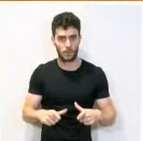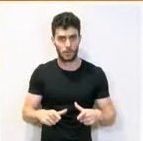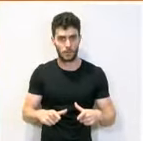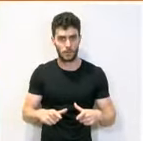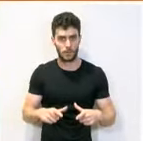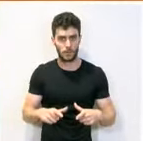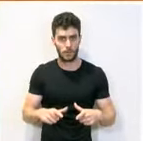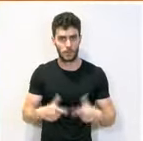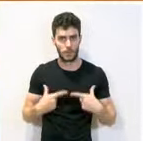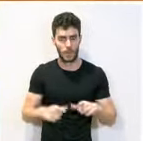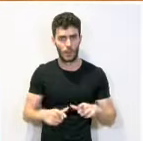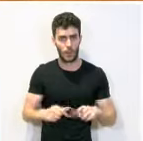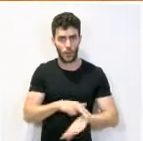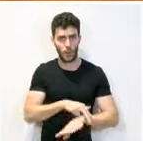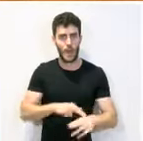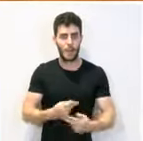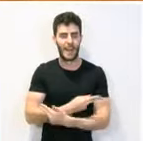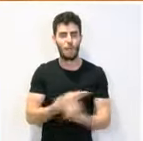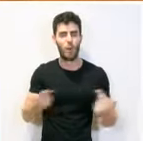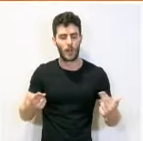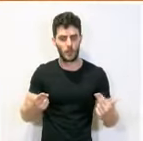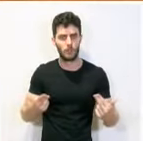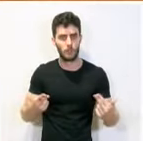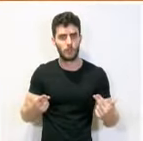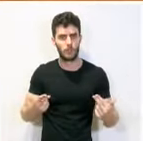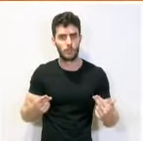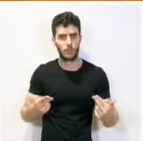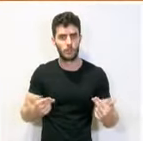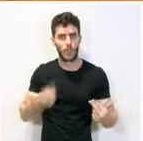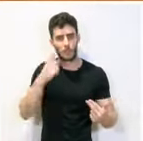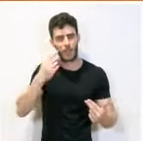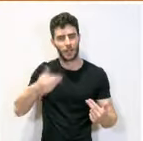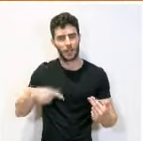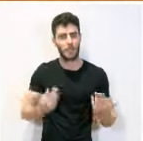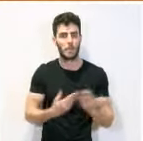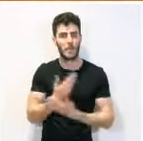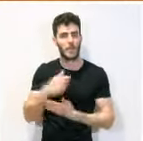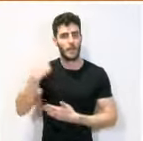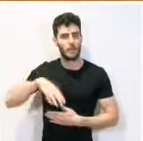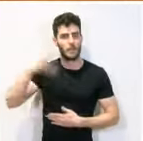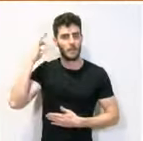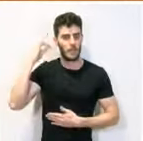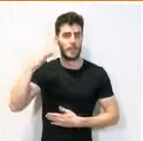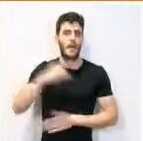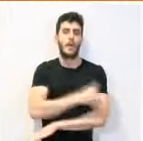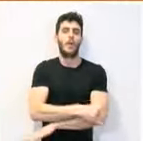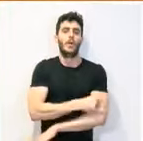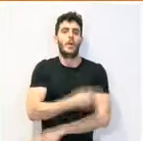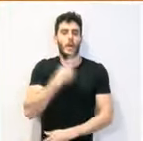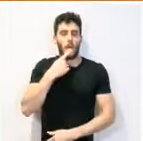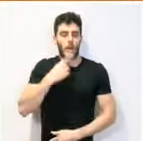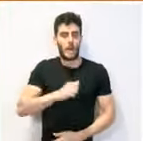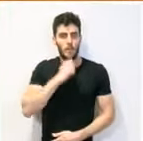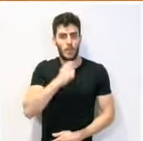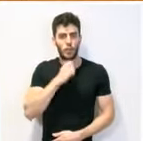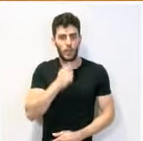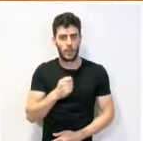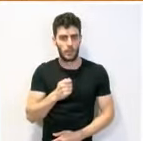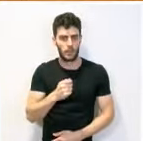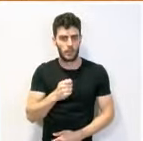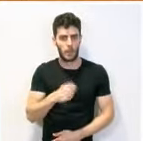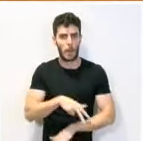de la banca pública. Decía esta mañana la presidenta del Gobierno que el Partido Socialista no